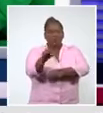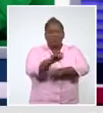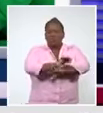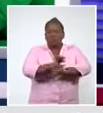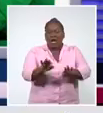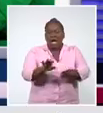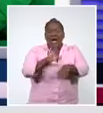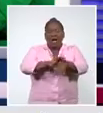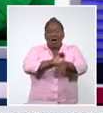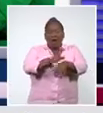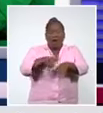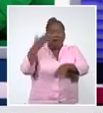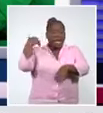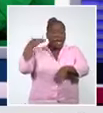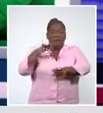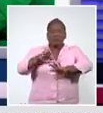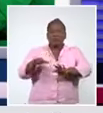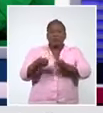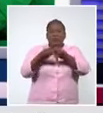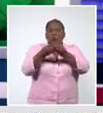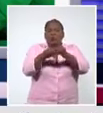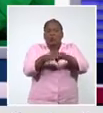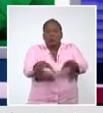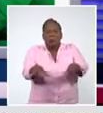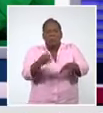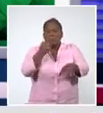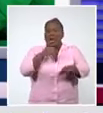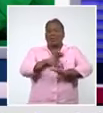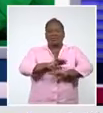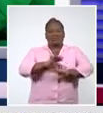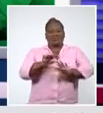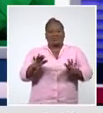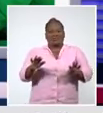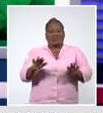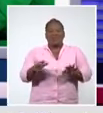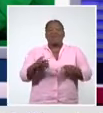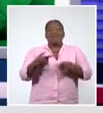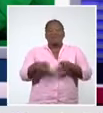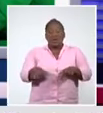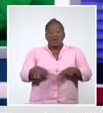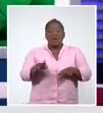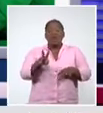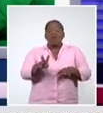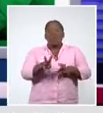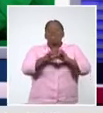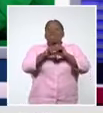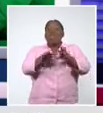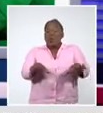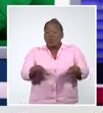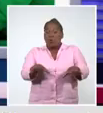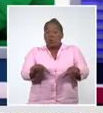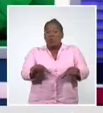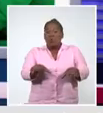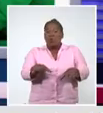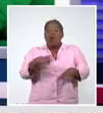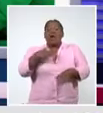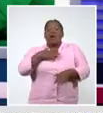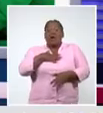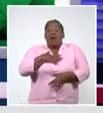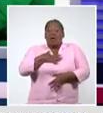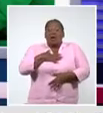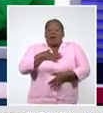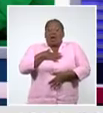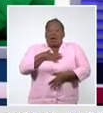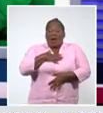tienes la vacuna puesta, pero es que los virus respiratorios, como siempre yo recuerdo, esto no es tan